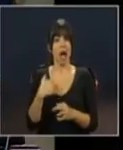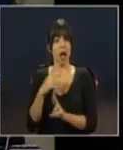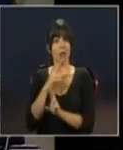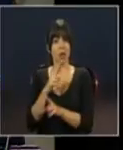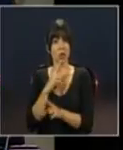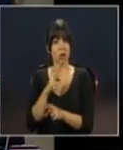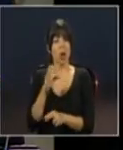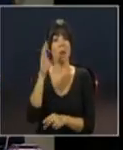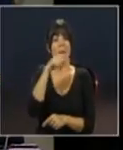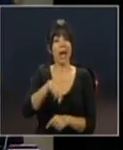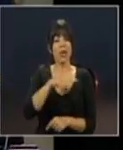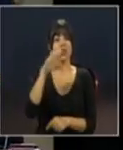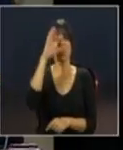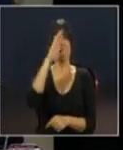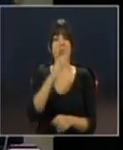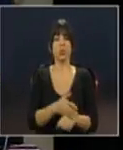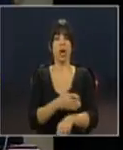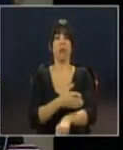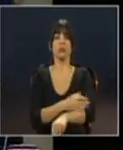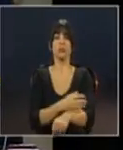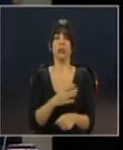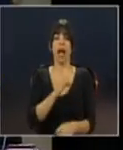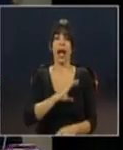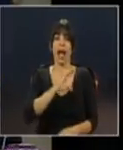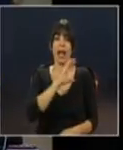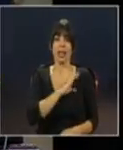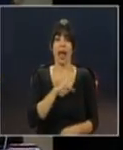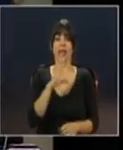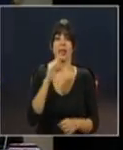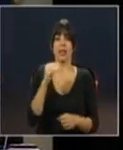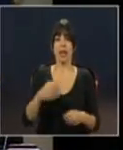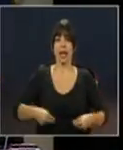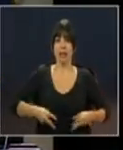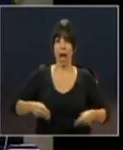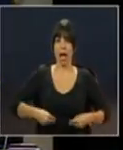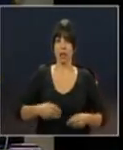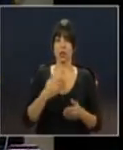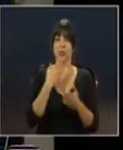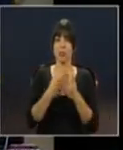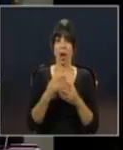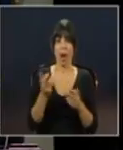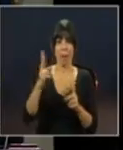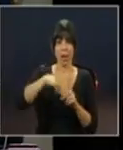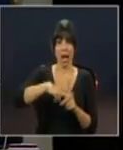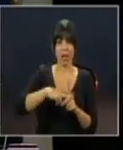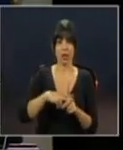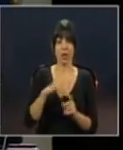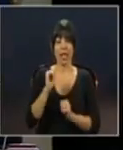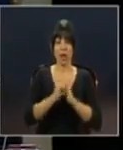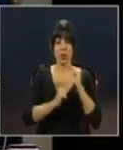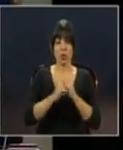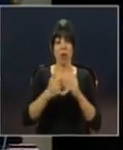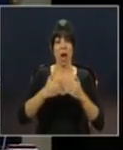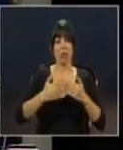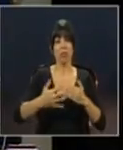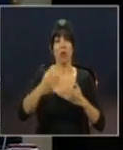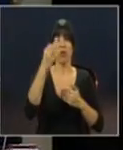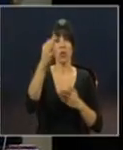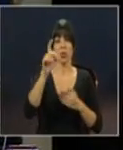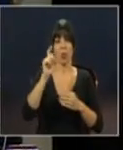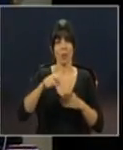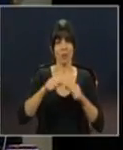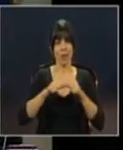precisamente incrementar la calidad y eficiencia del gasto. Es la visión estructural de largo plazo la que debe